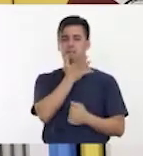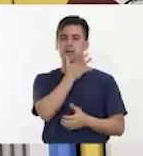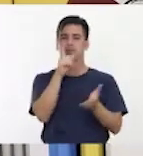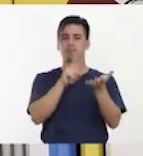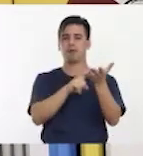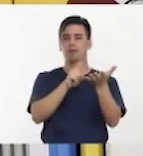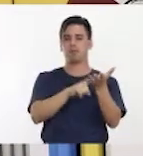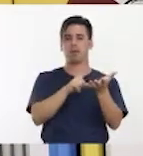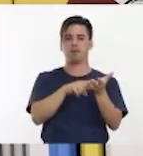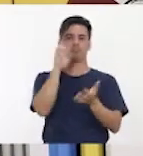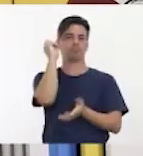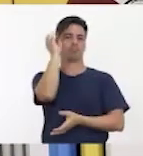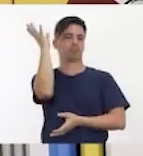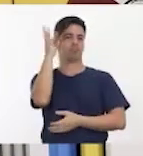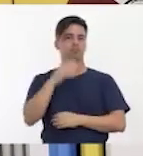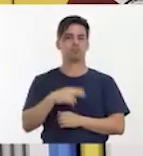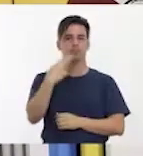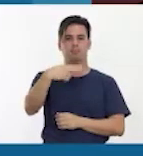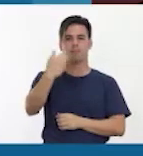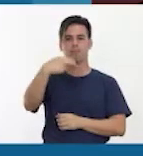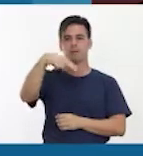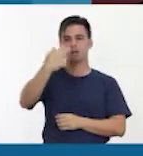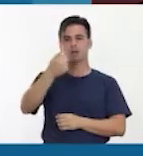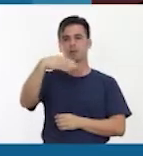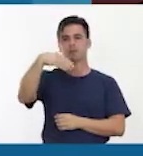Monroe y de James Blaine.